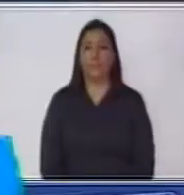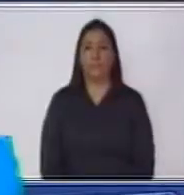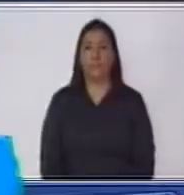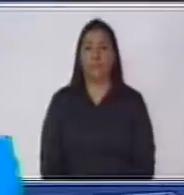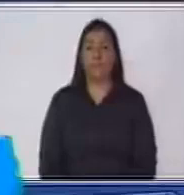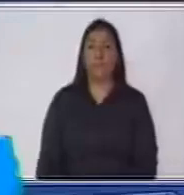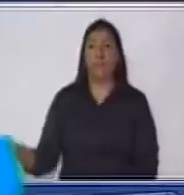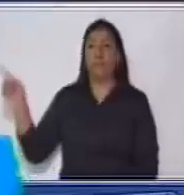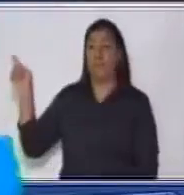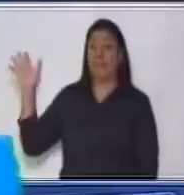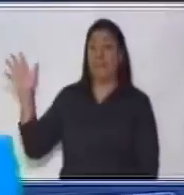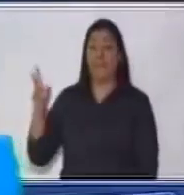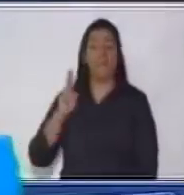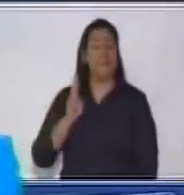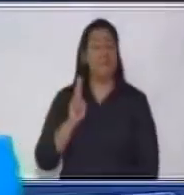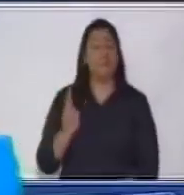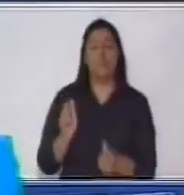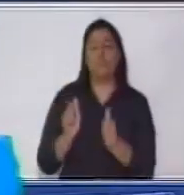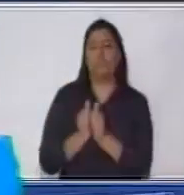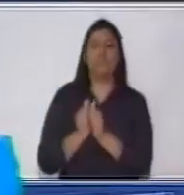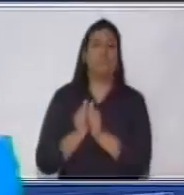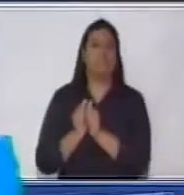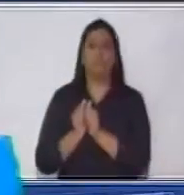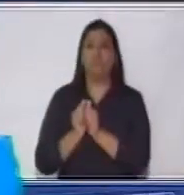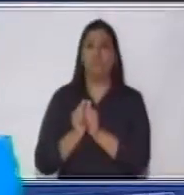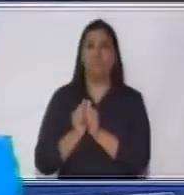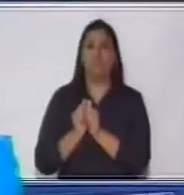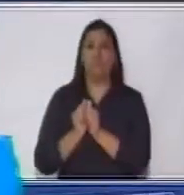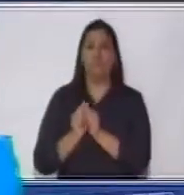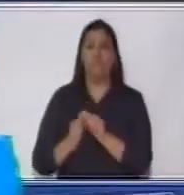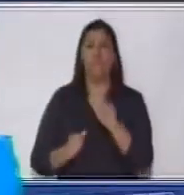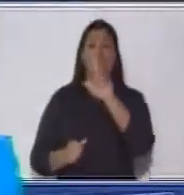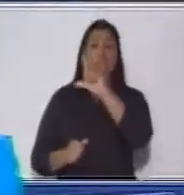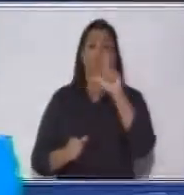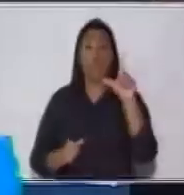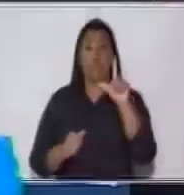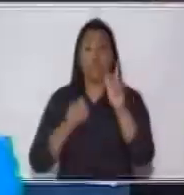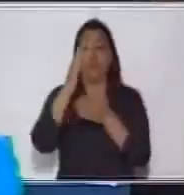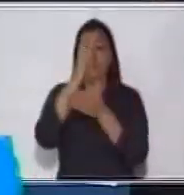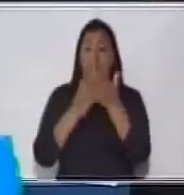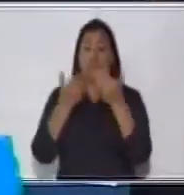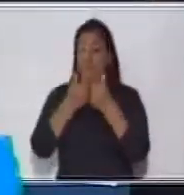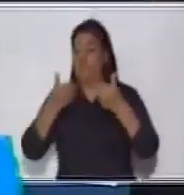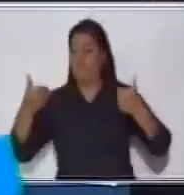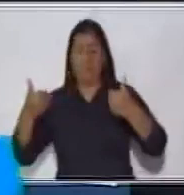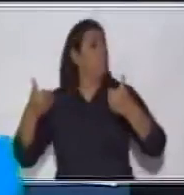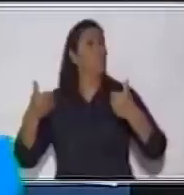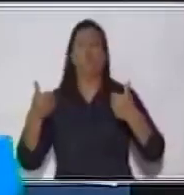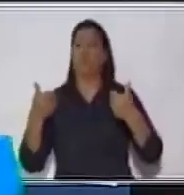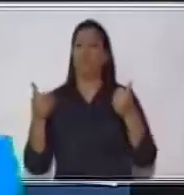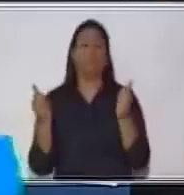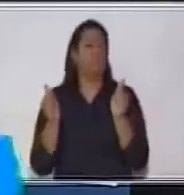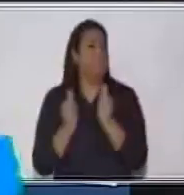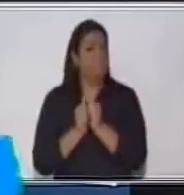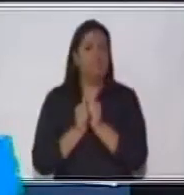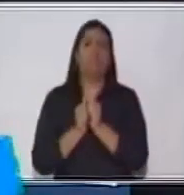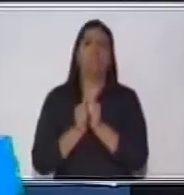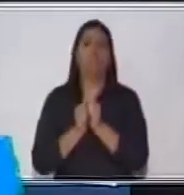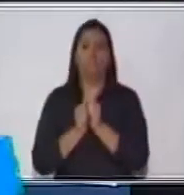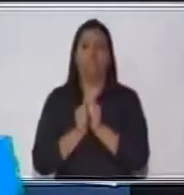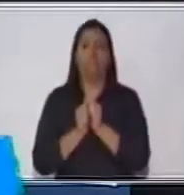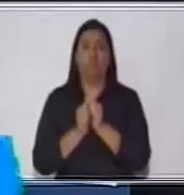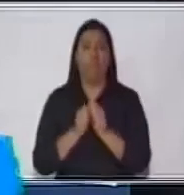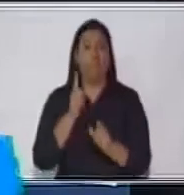El dígrafo permanece unido. Esta es la forma correcta. La forma incorrecta de separar